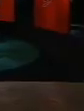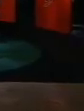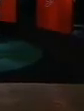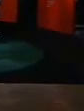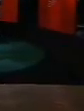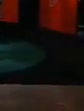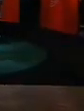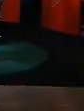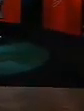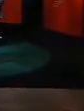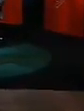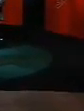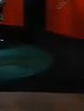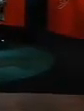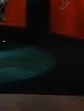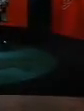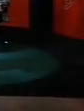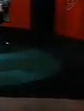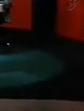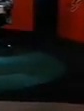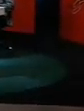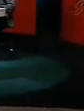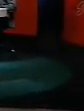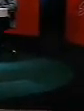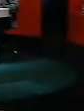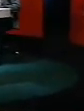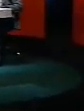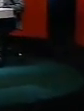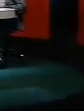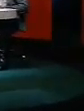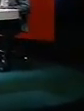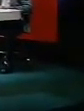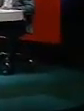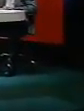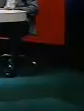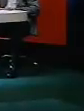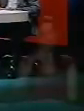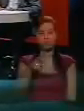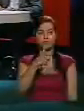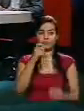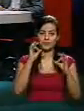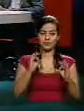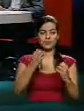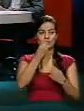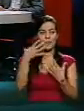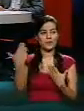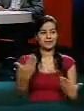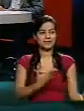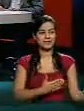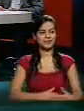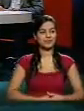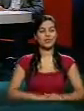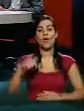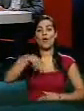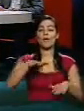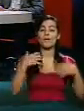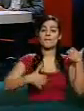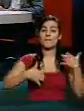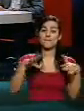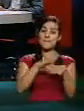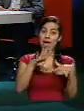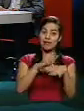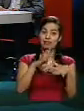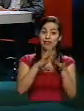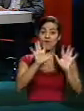¿Qué tal, amigos? Bienvenidos, compatriotas, todos y todas, a este programa Pueblo Legislador. Hoy, martes